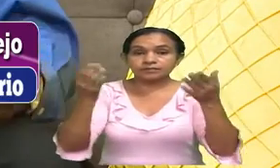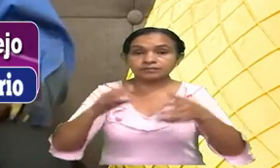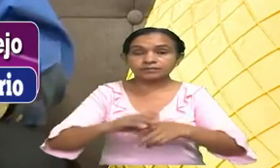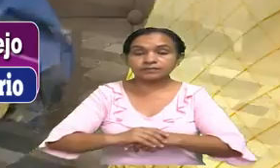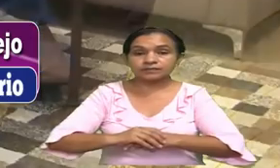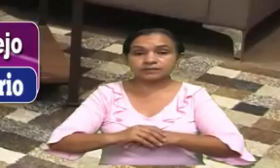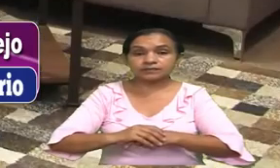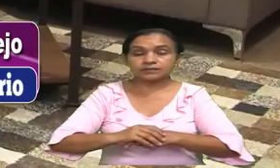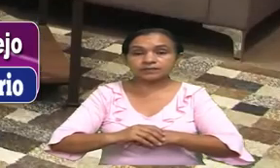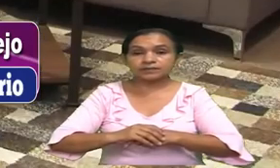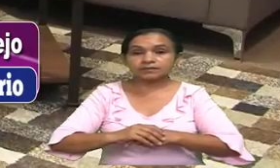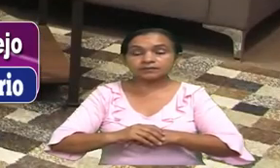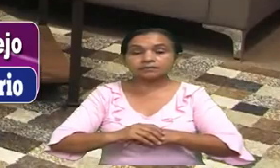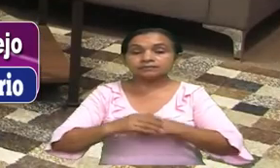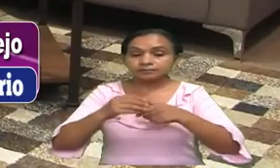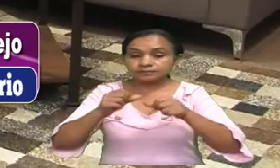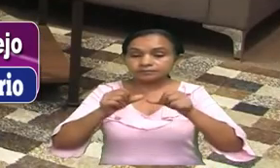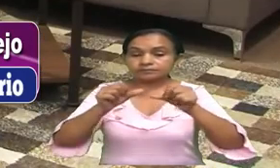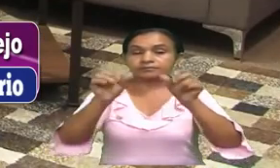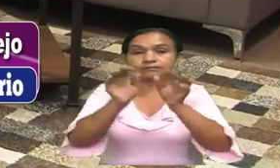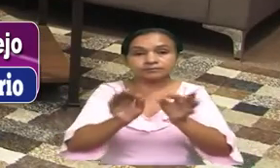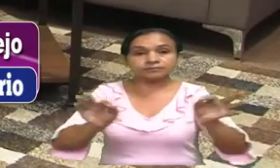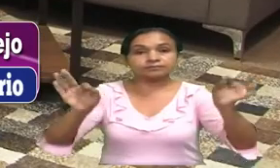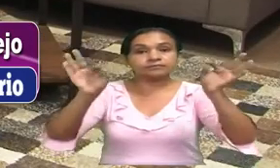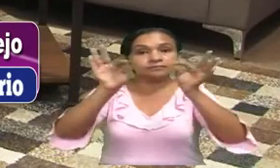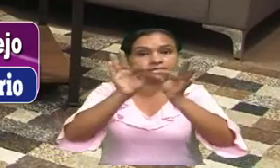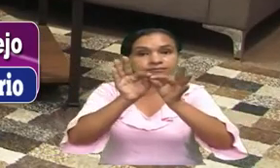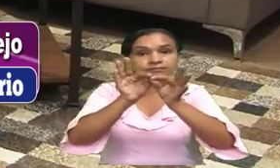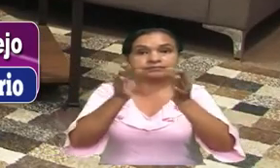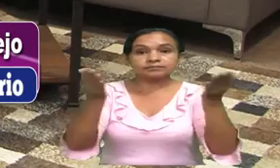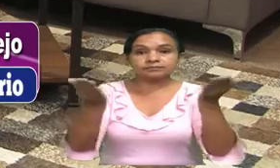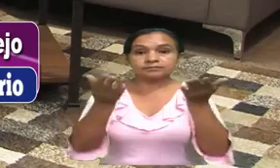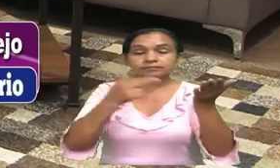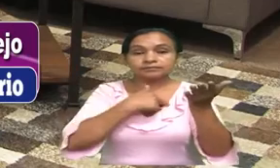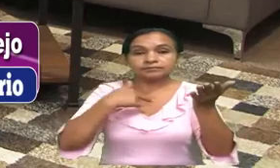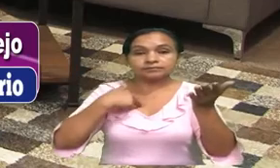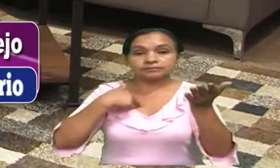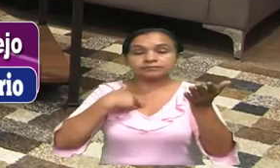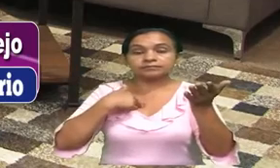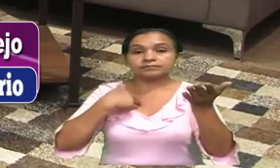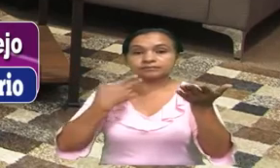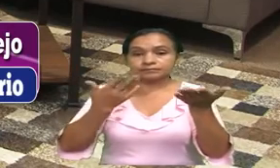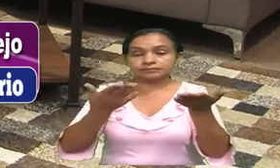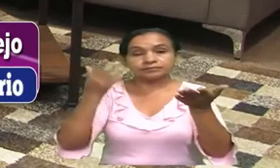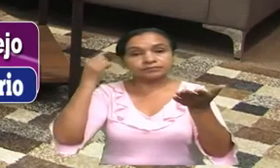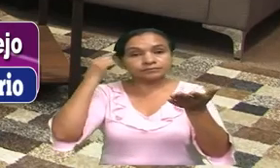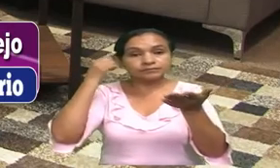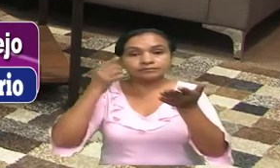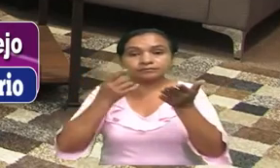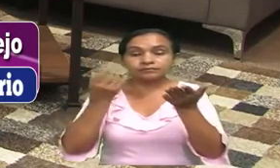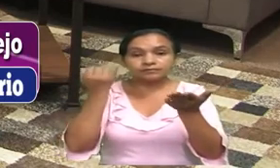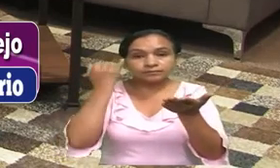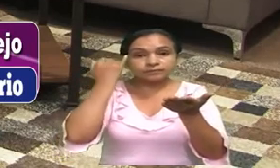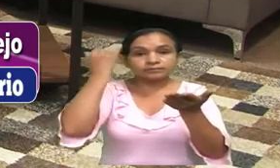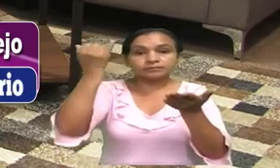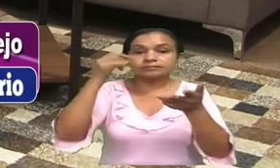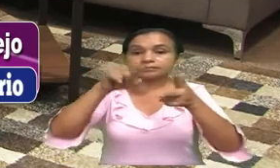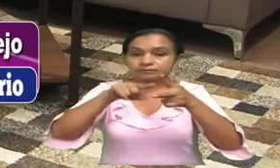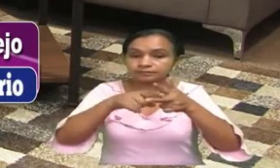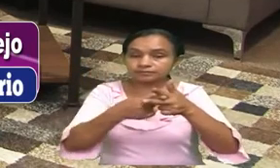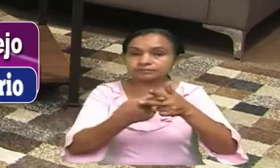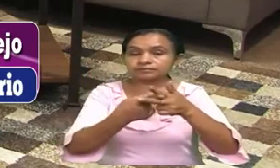el emprendedurismo es muy importante, porque es fomentarle el pensamiento creativo, o sea, a partir de